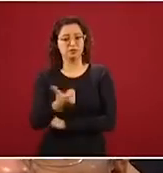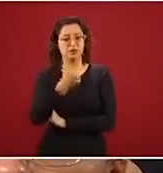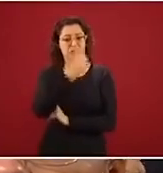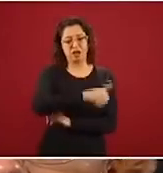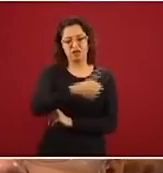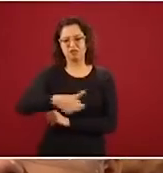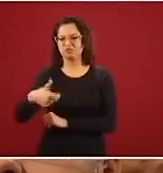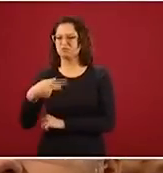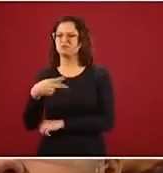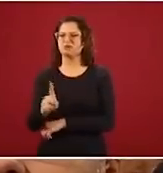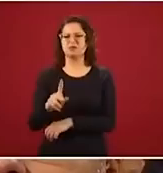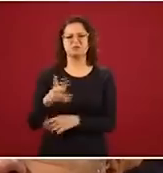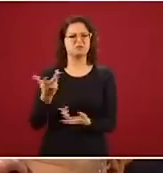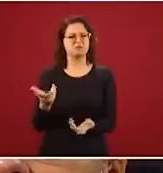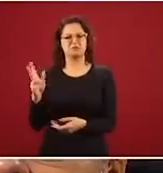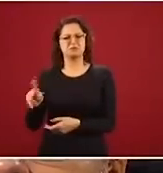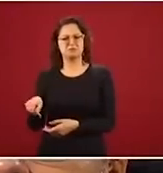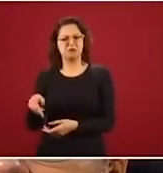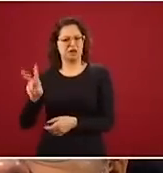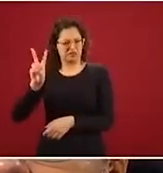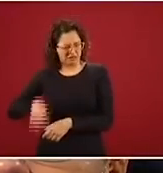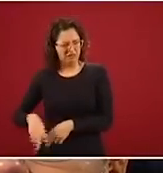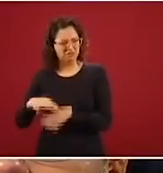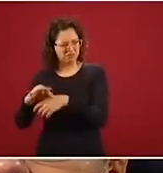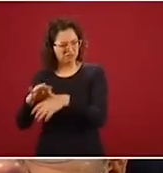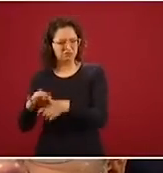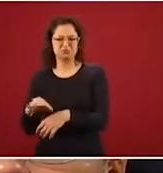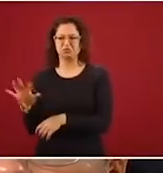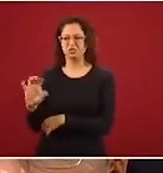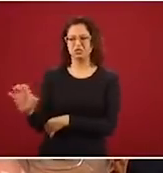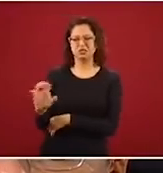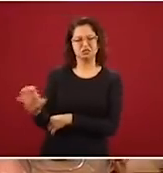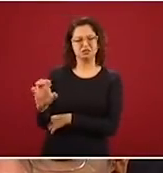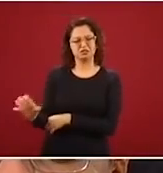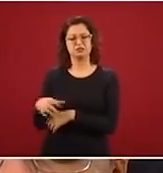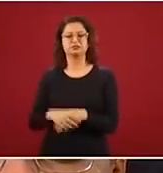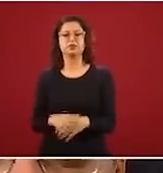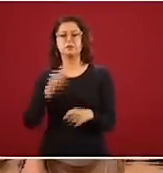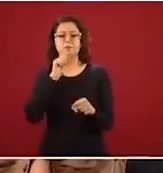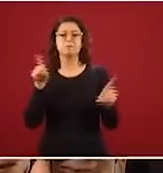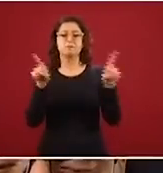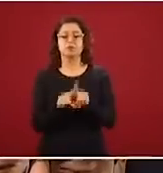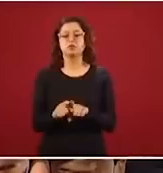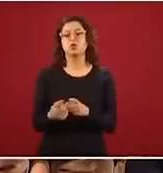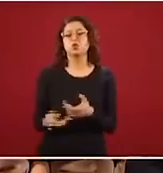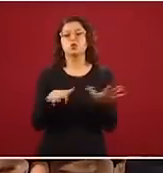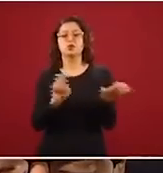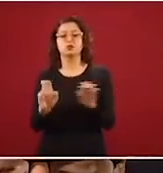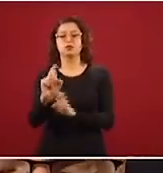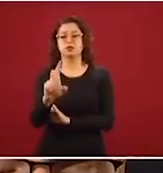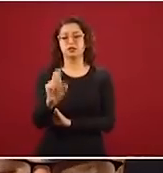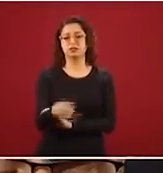valor comercial de estos costales es de 500 pesos. También más de 932 toneladas